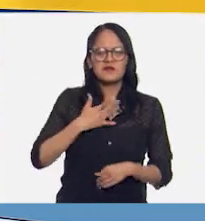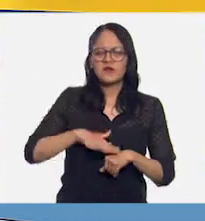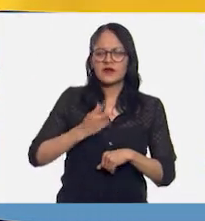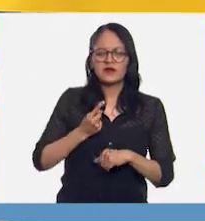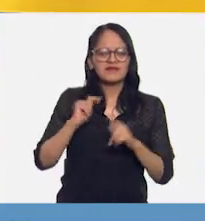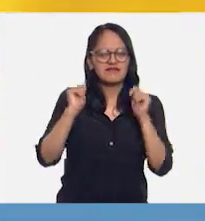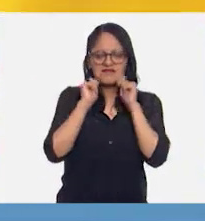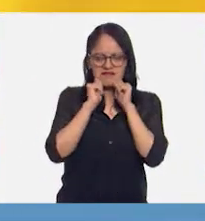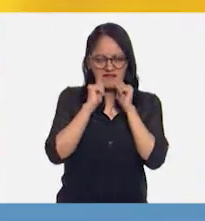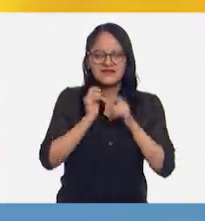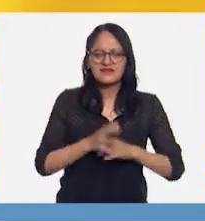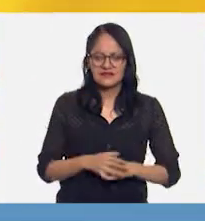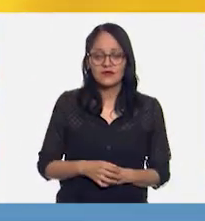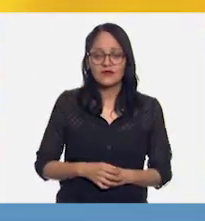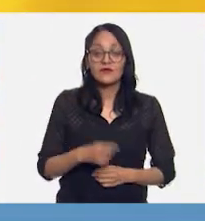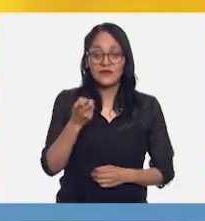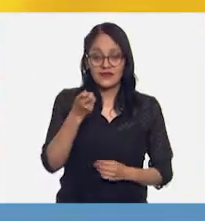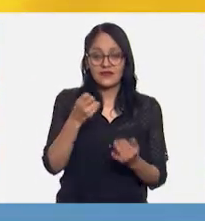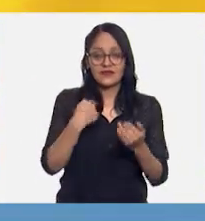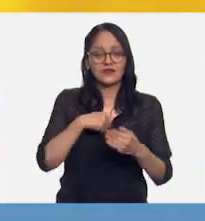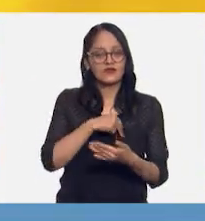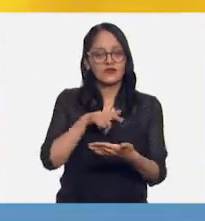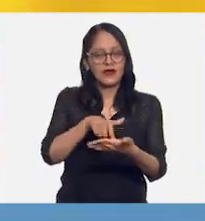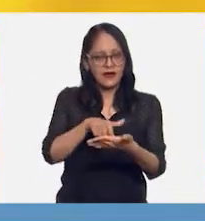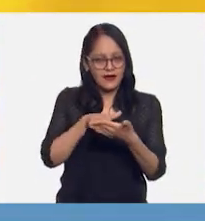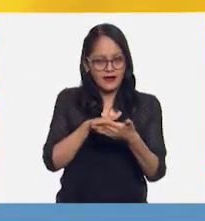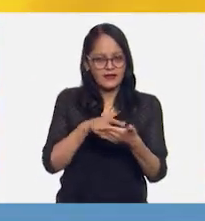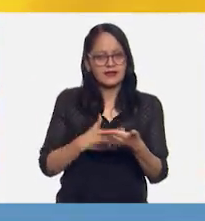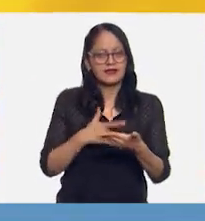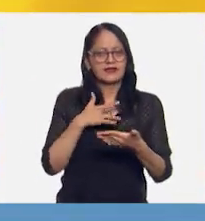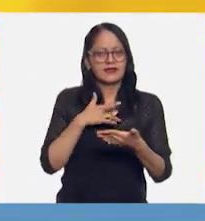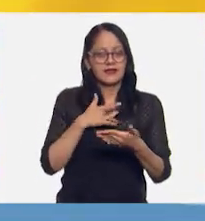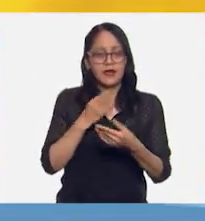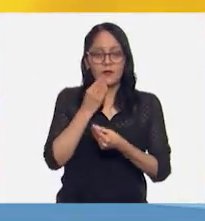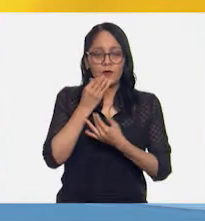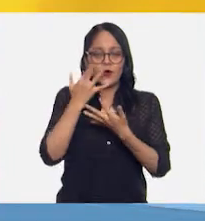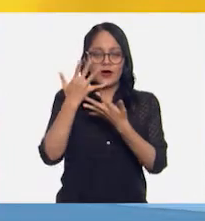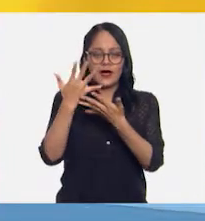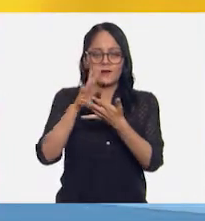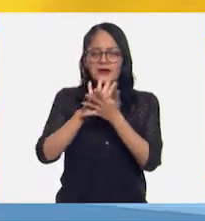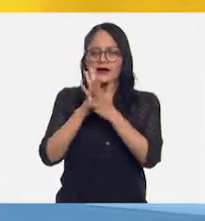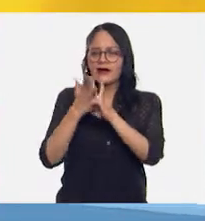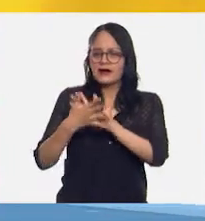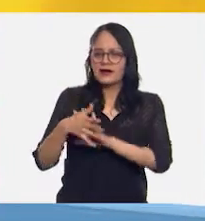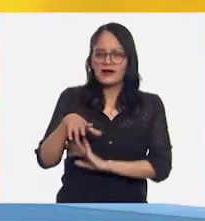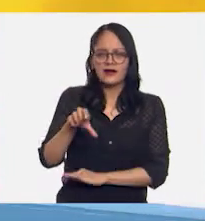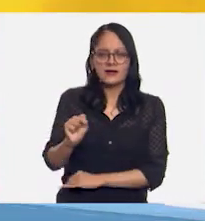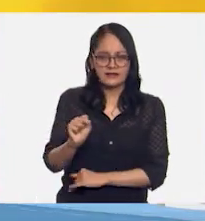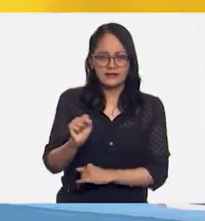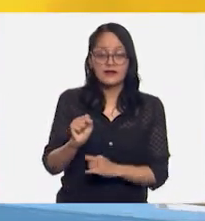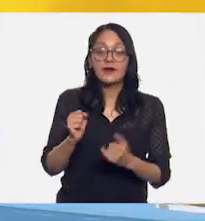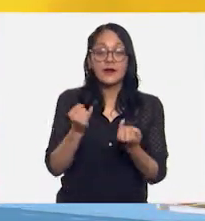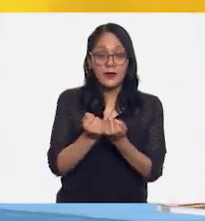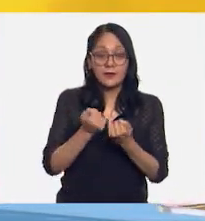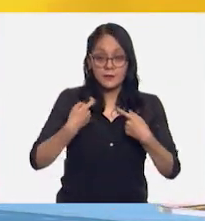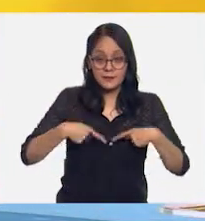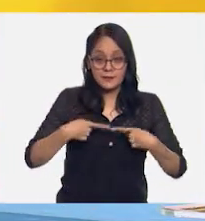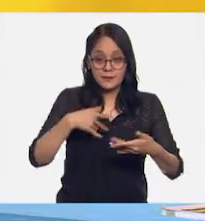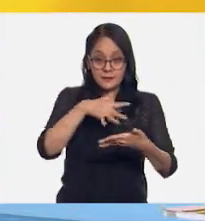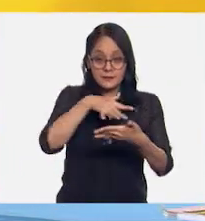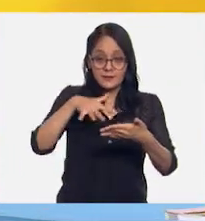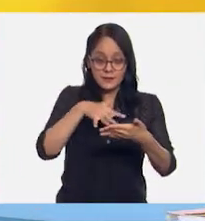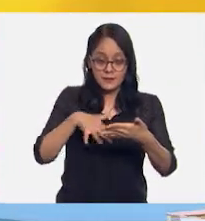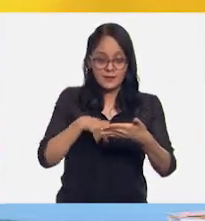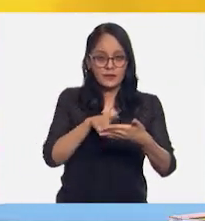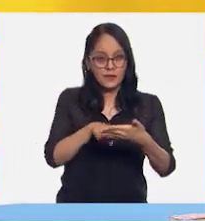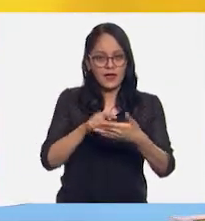fenómeno ocurra, no es necesario comprender el sentido del discurso del poema. La vinculación afectiva que cada lector genera con